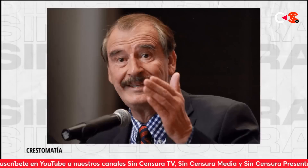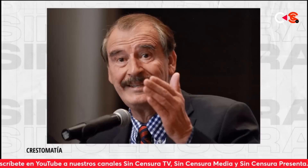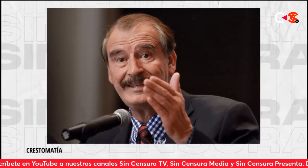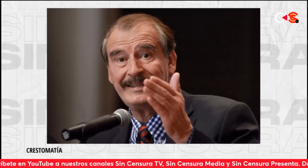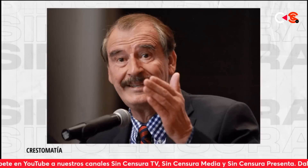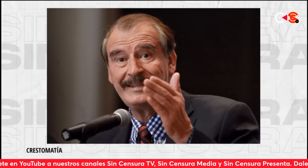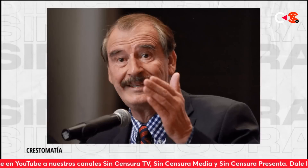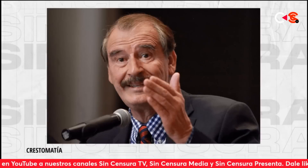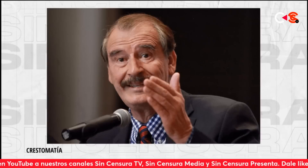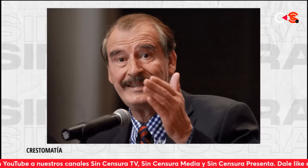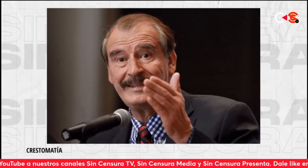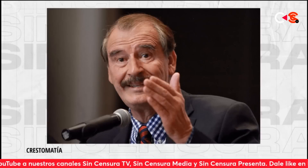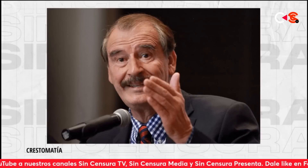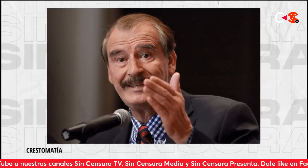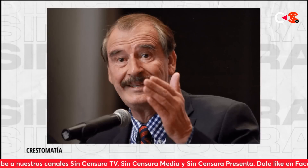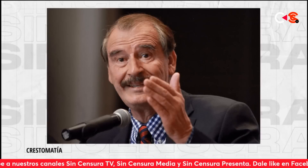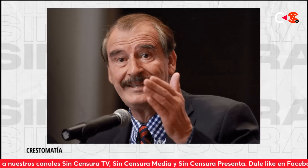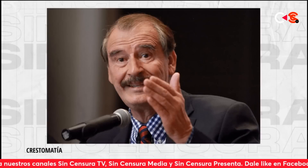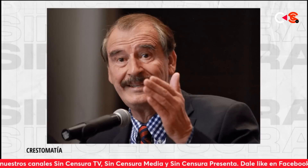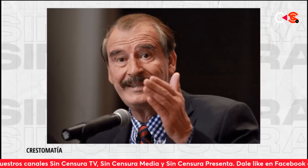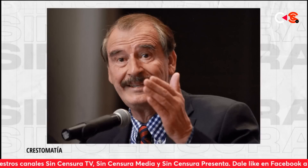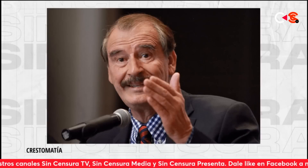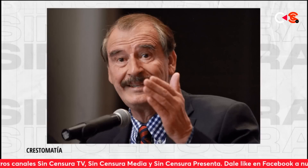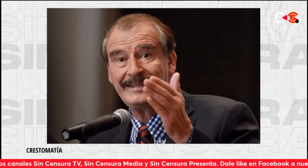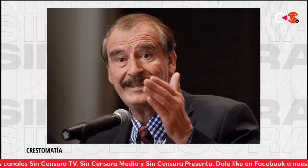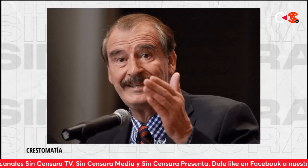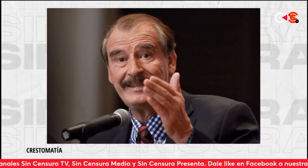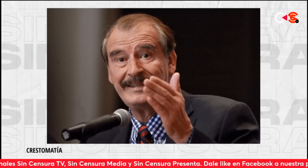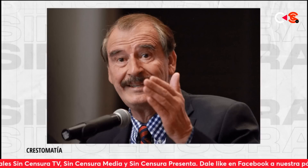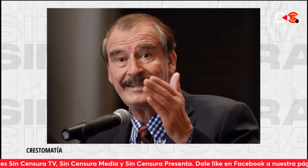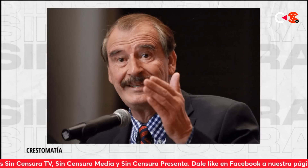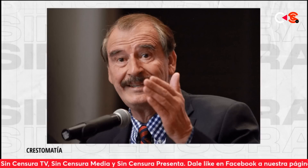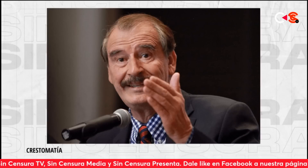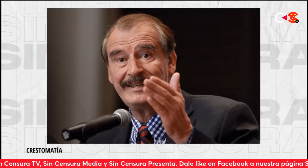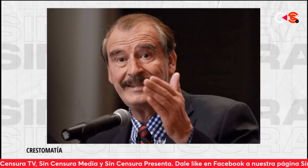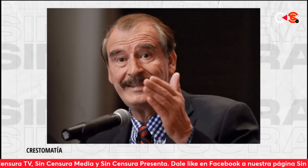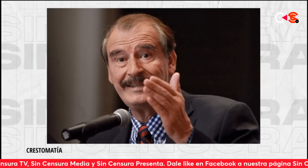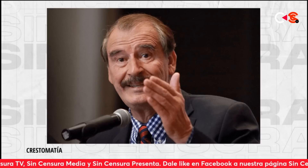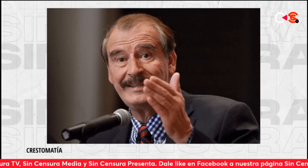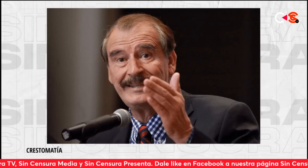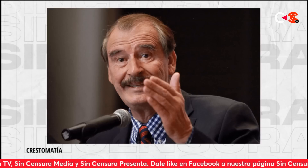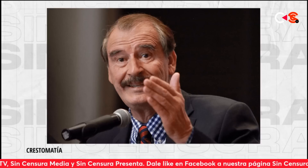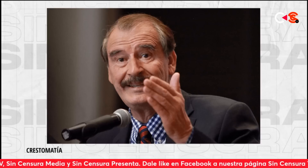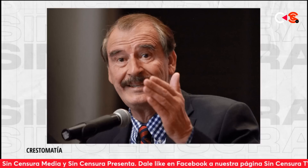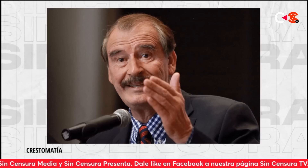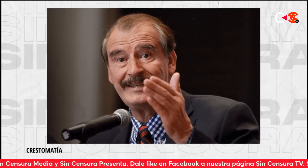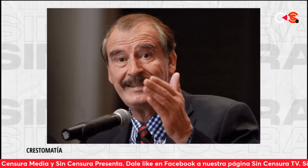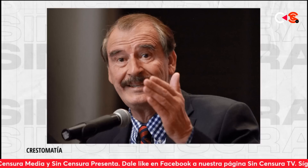representan. Evidentemente es un pueblo que no, donde no caben las mayorías, ¿no? Es